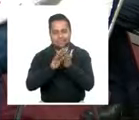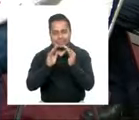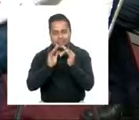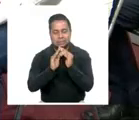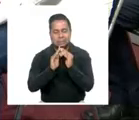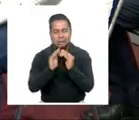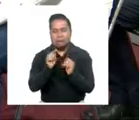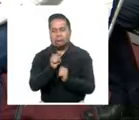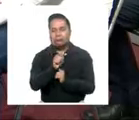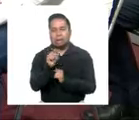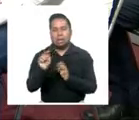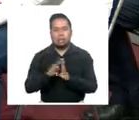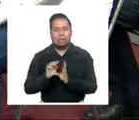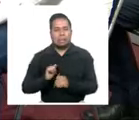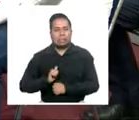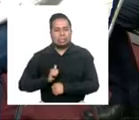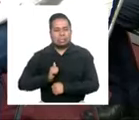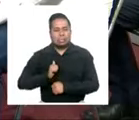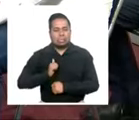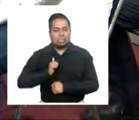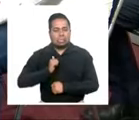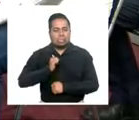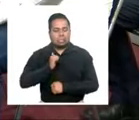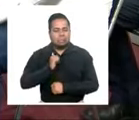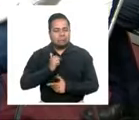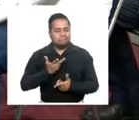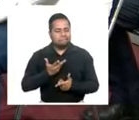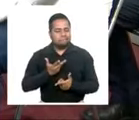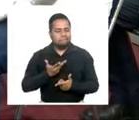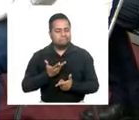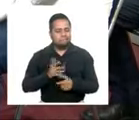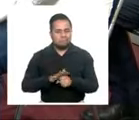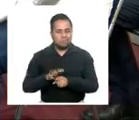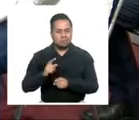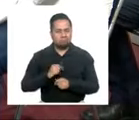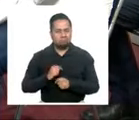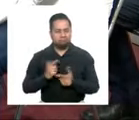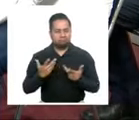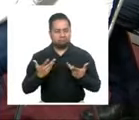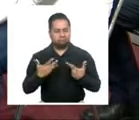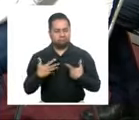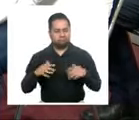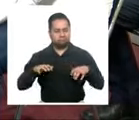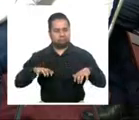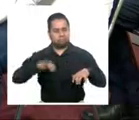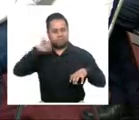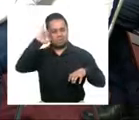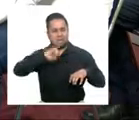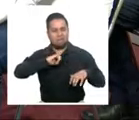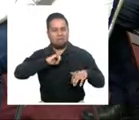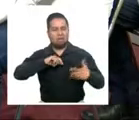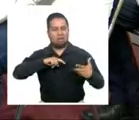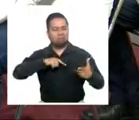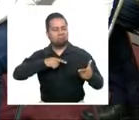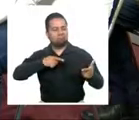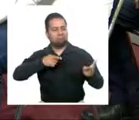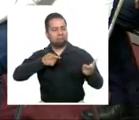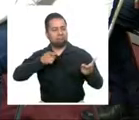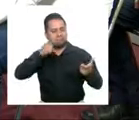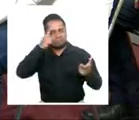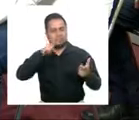ellos se aprovechen de su cargo para hacerse